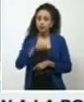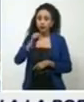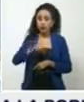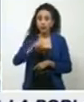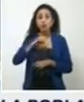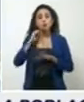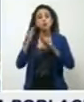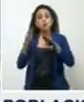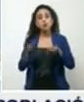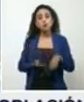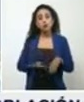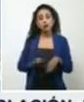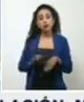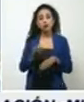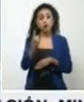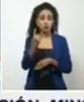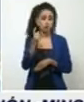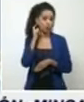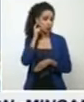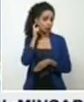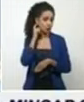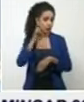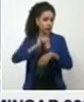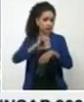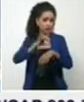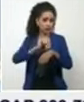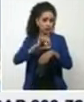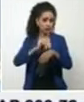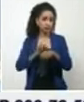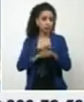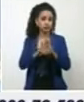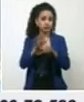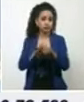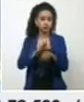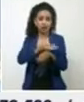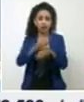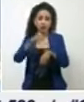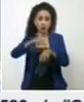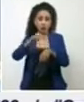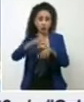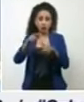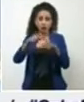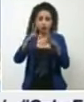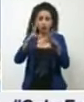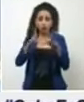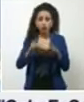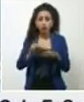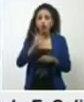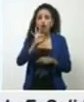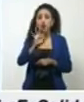paciente, y con eso se acumulan 82 fallecidos como